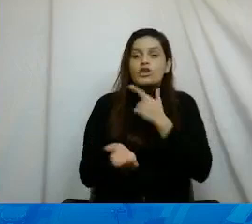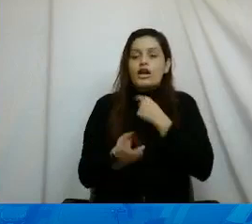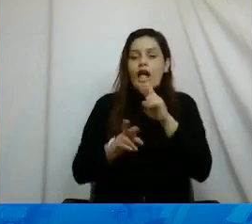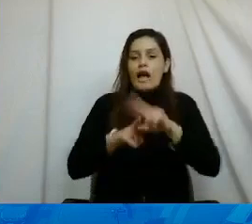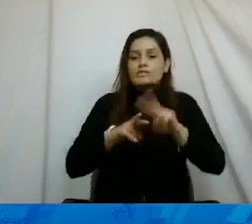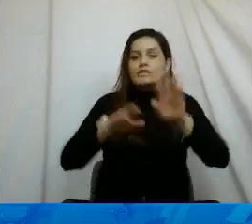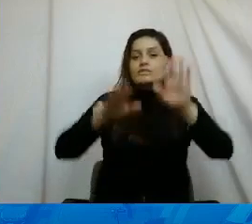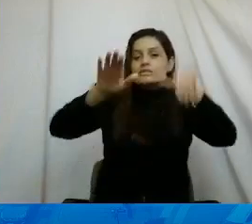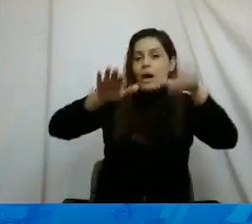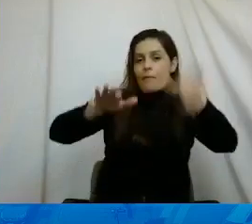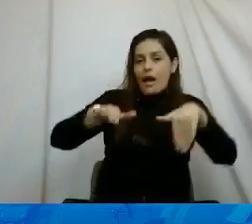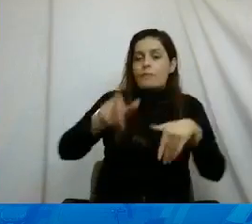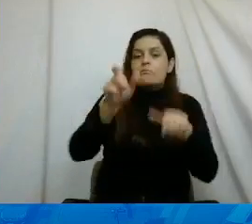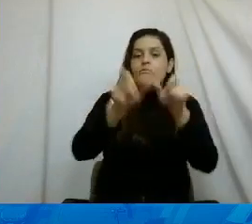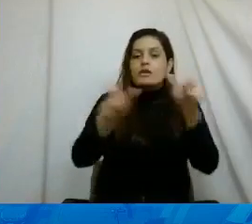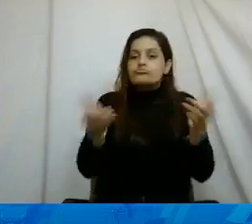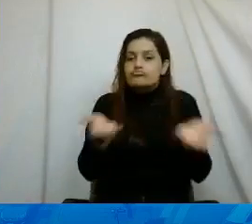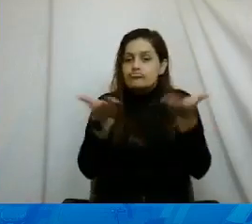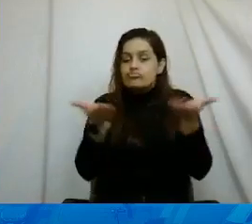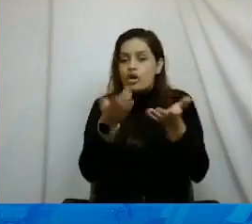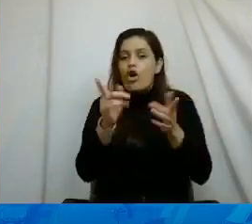compromiso y a propósito de algunos